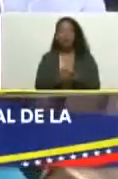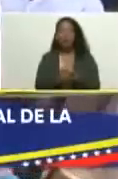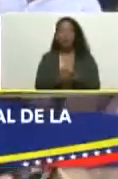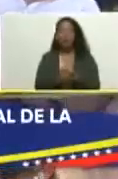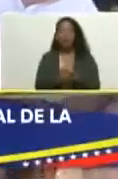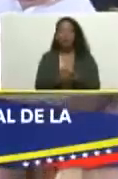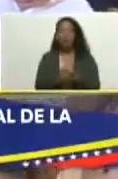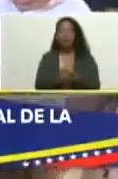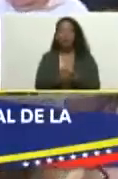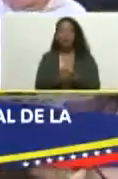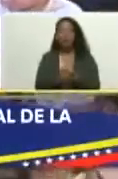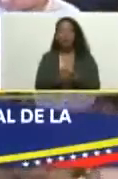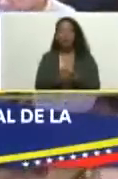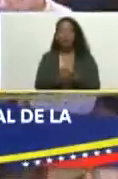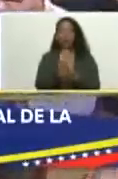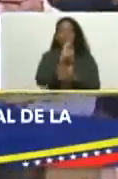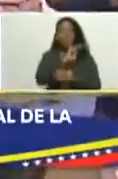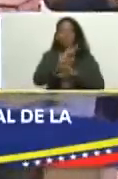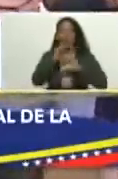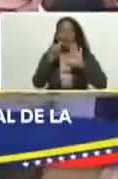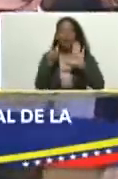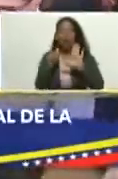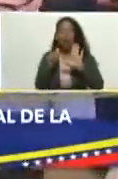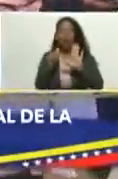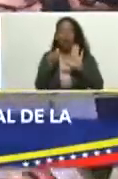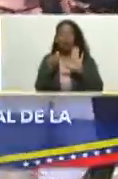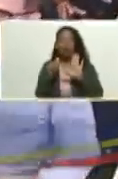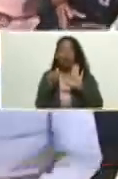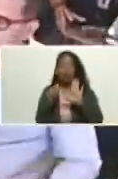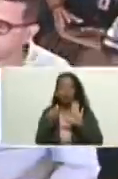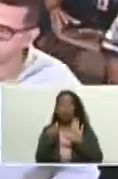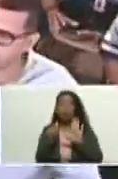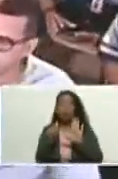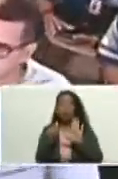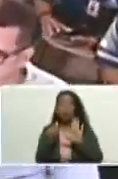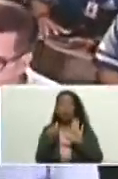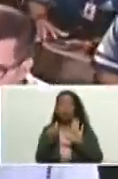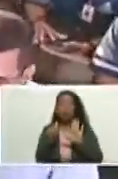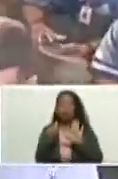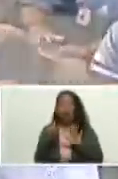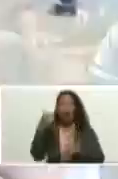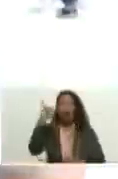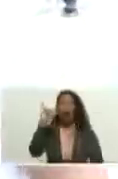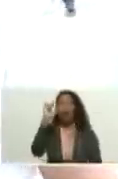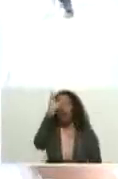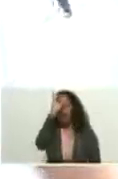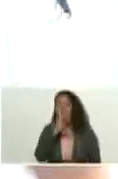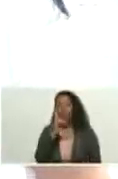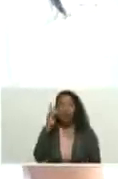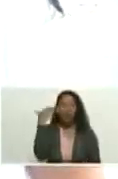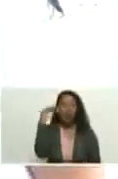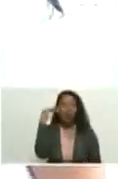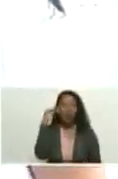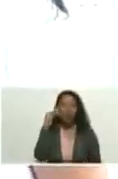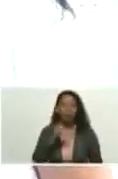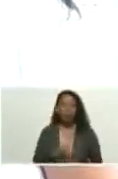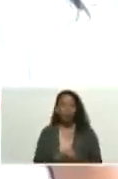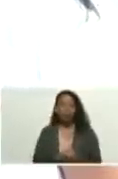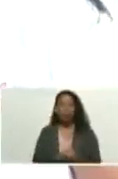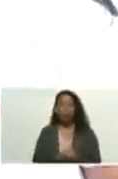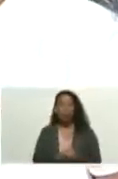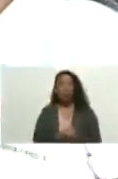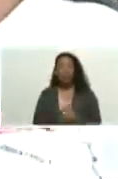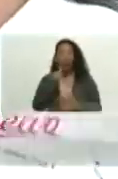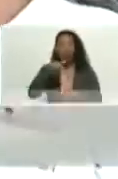de los cuales 26 son de capacidad auditiva. De hecho, aquí en el